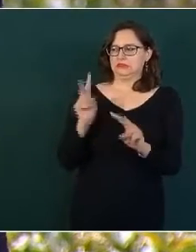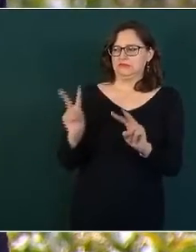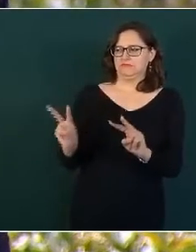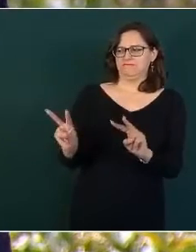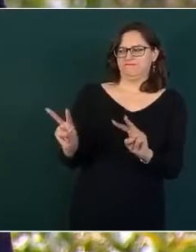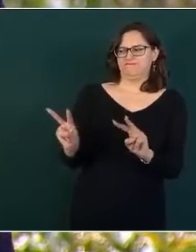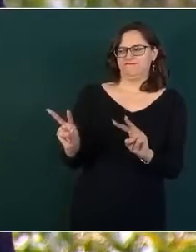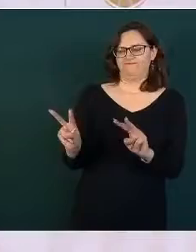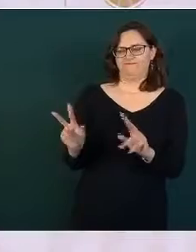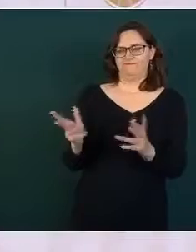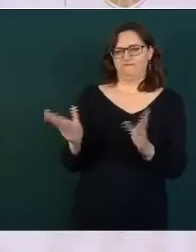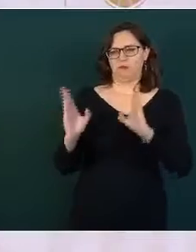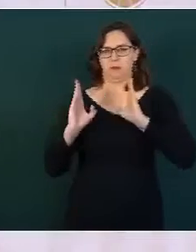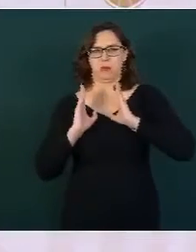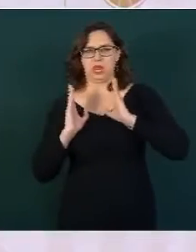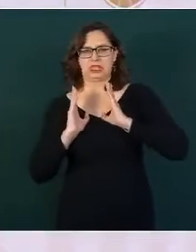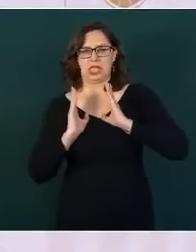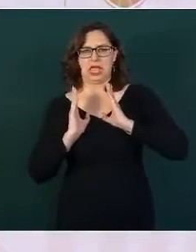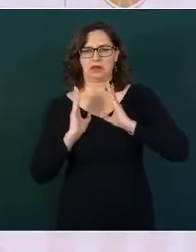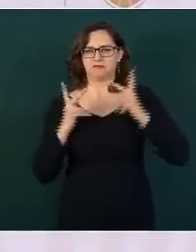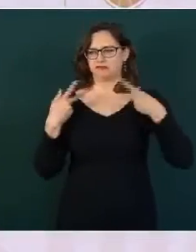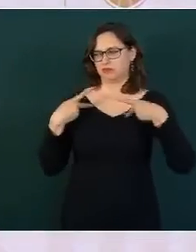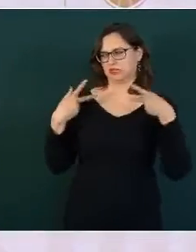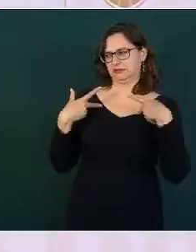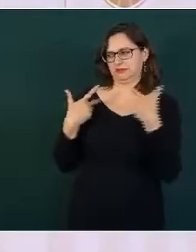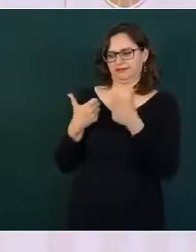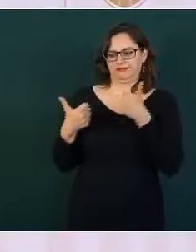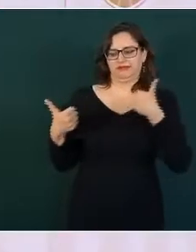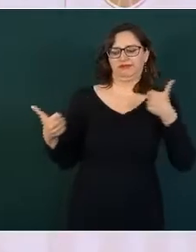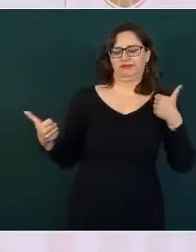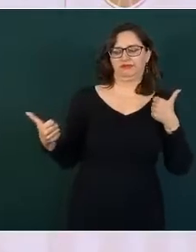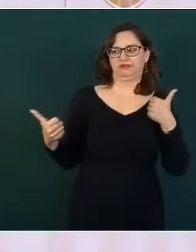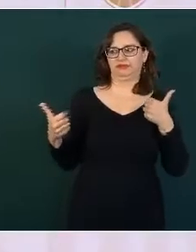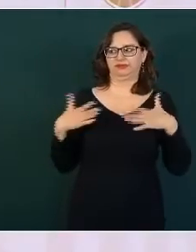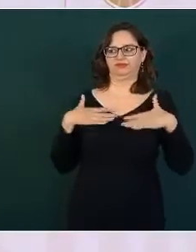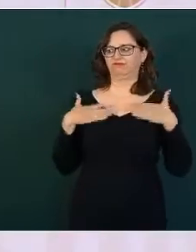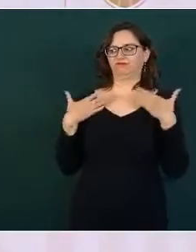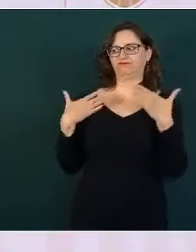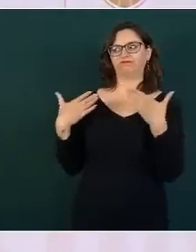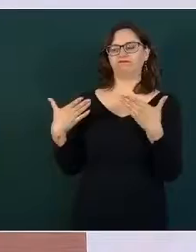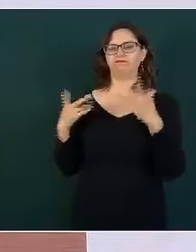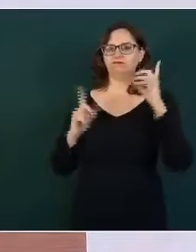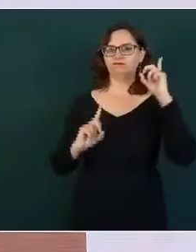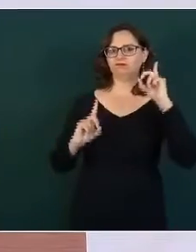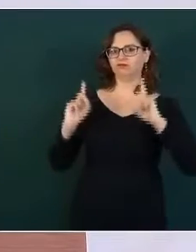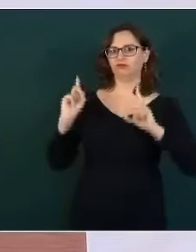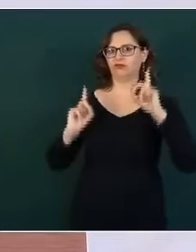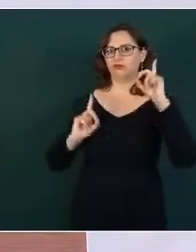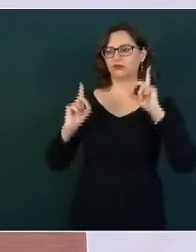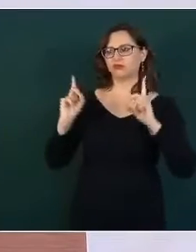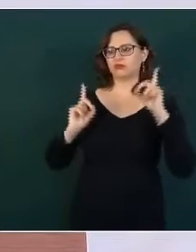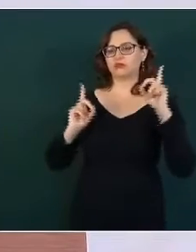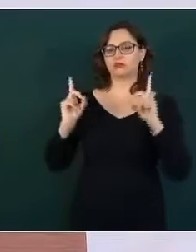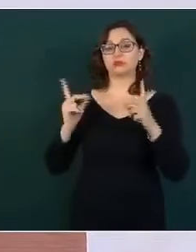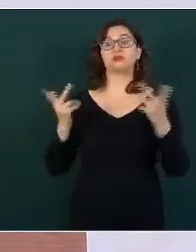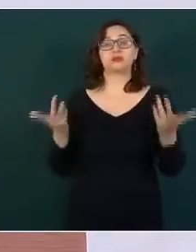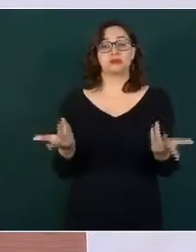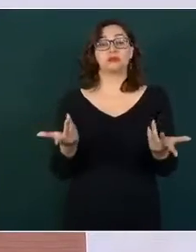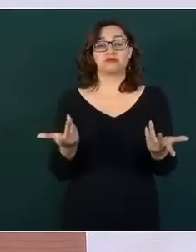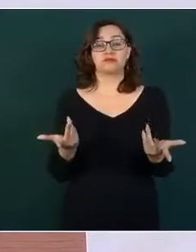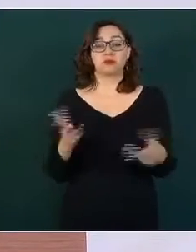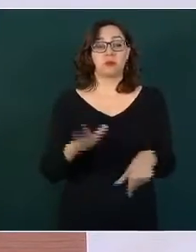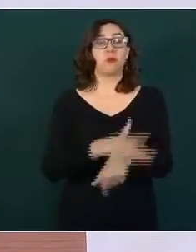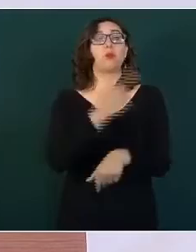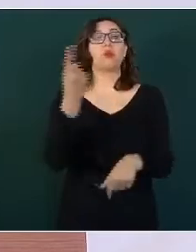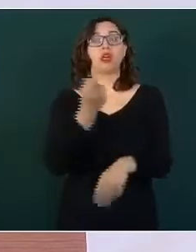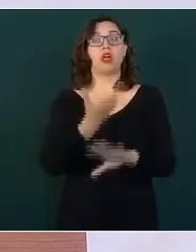entre civiles y militares que se generó por las decisiones erróneas